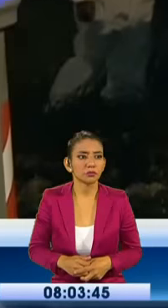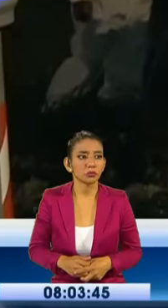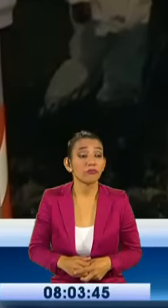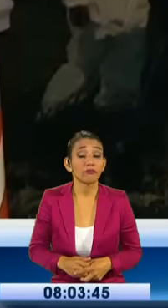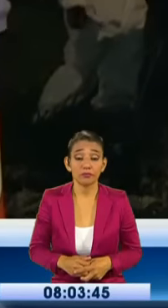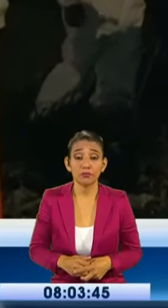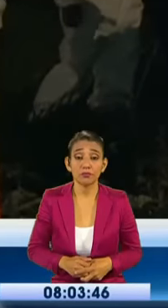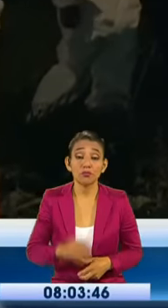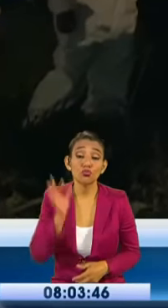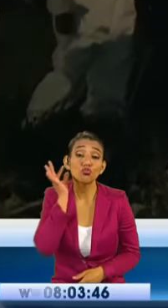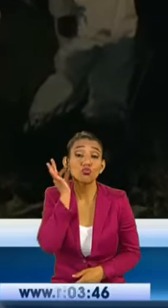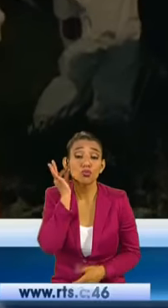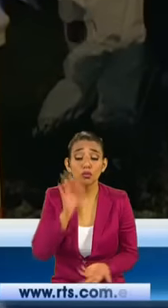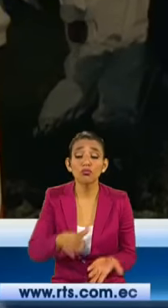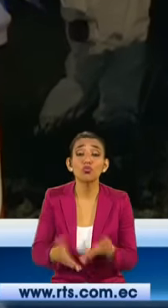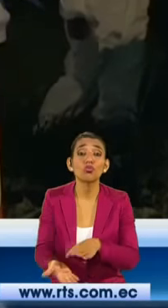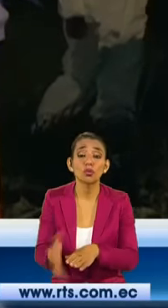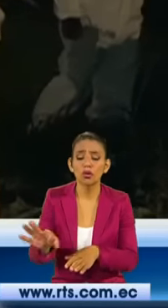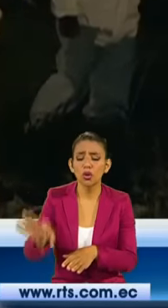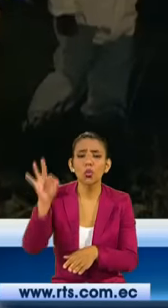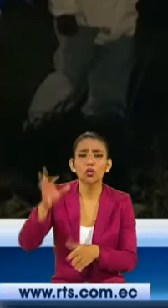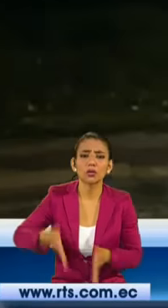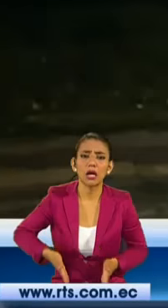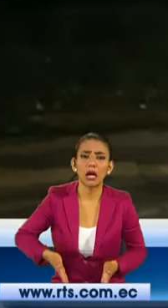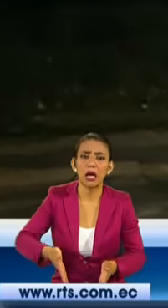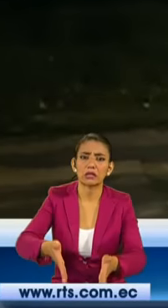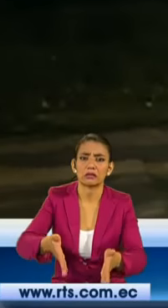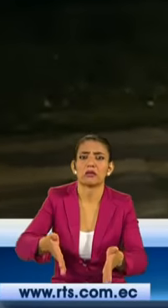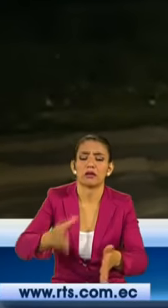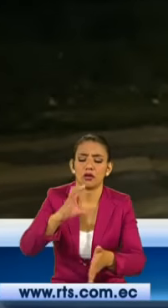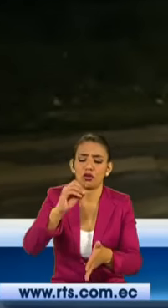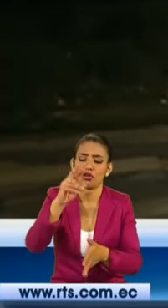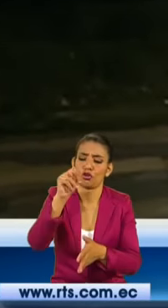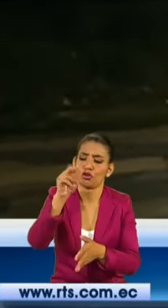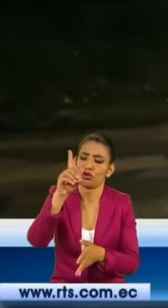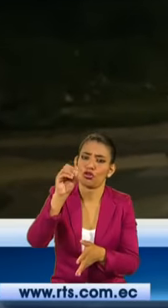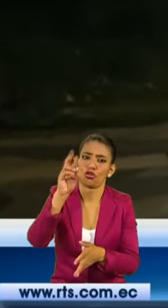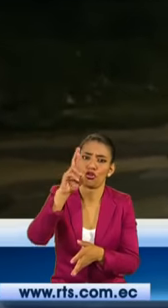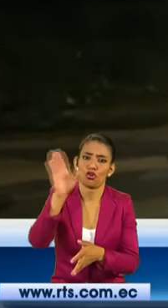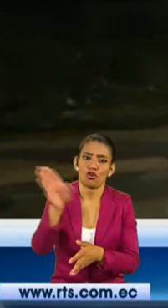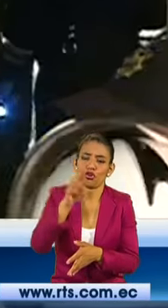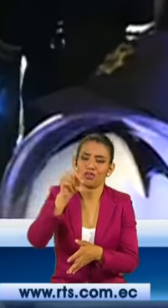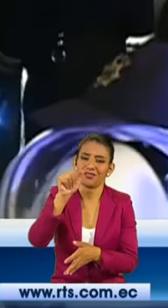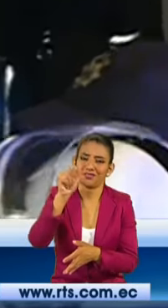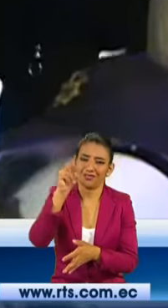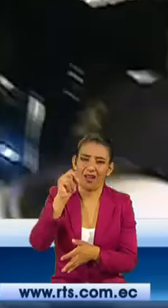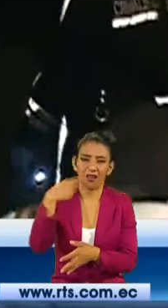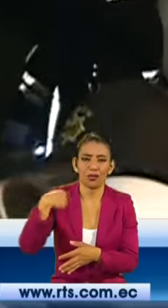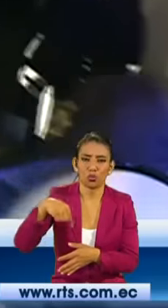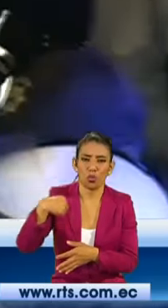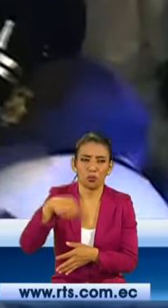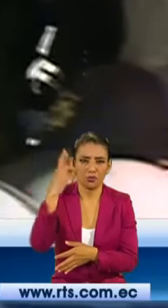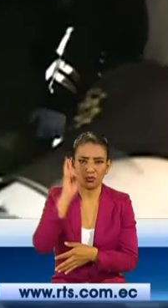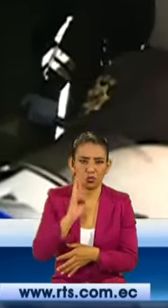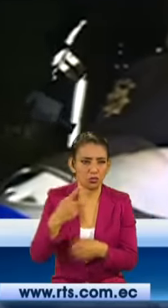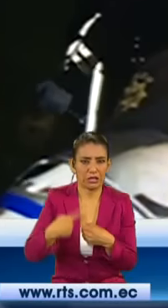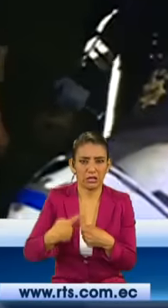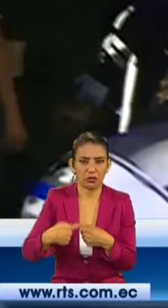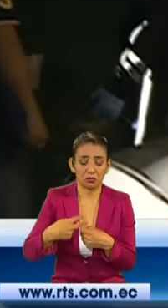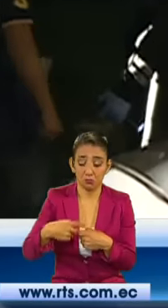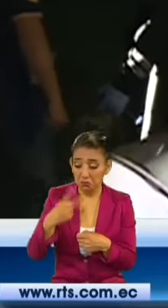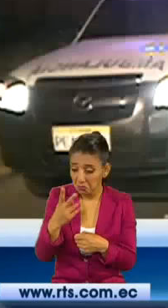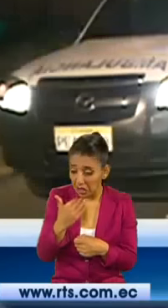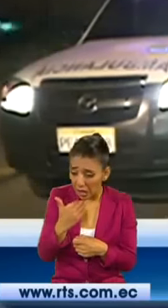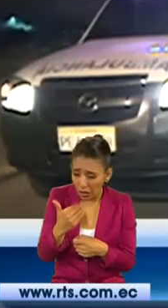El cuerpo fue encontrado a un costado de la calle Condornián en el sector de Quitumbe. Aparentemente tenía huellas de violencia. Así será